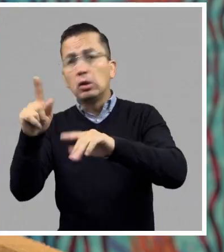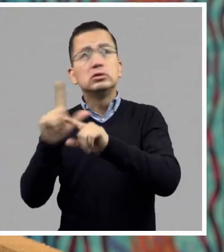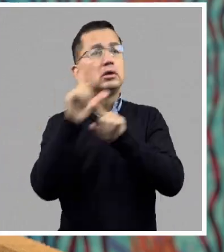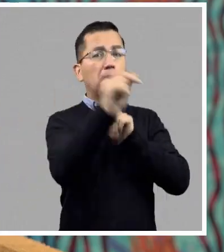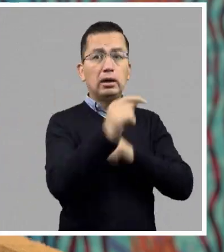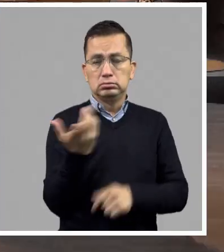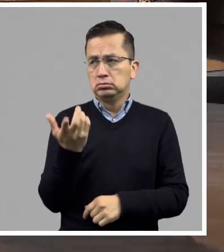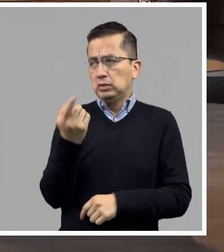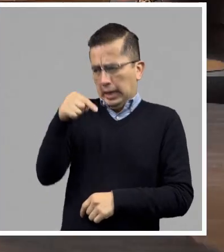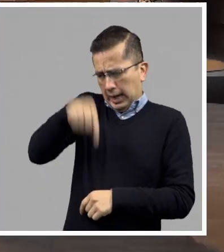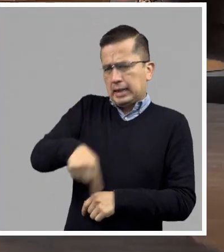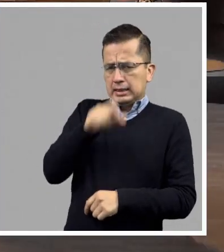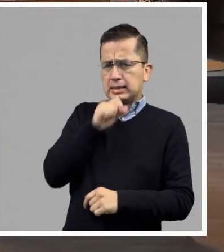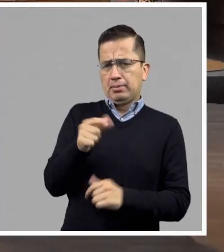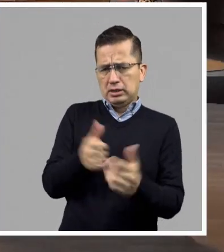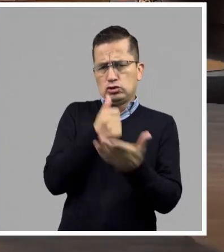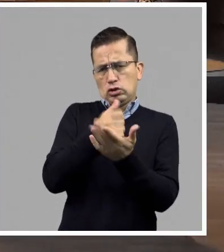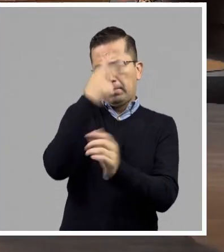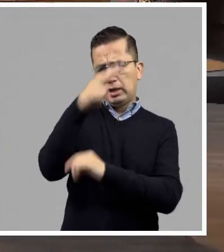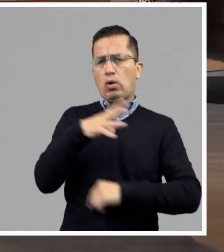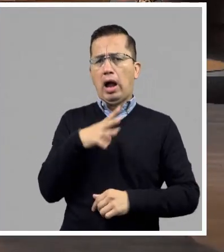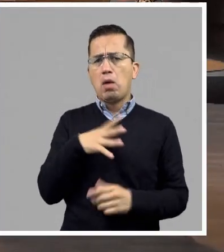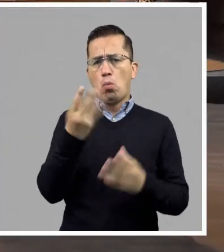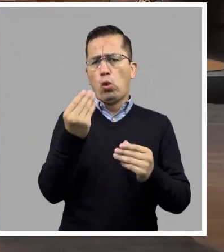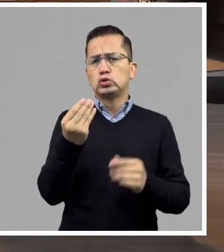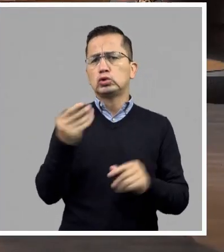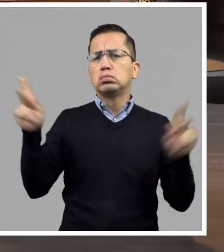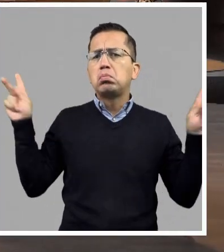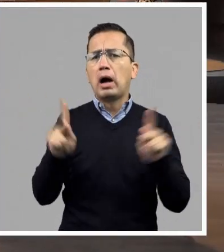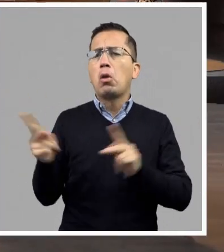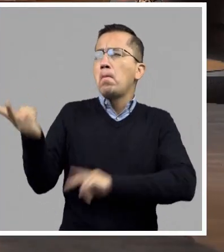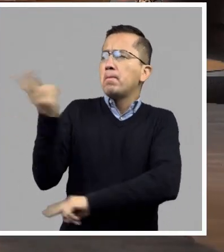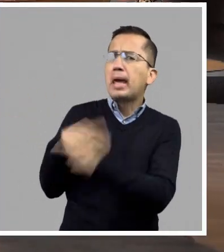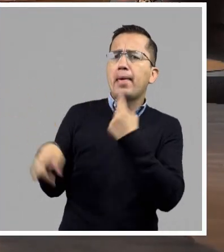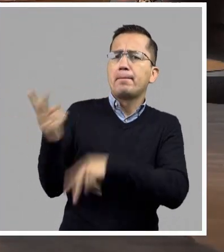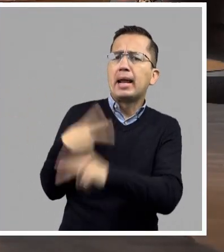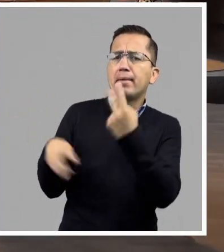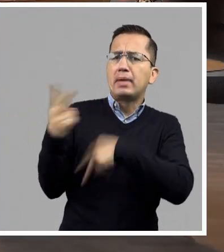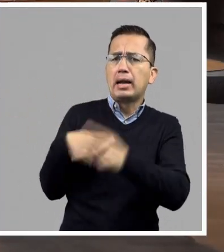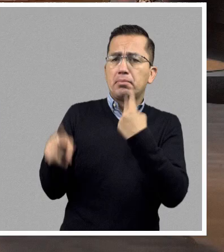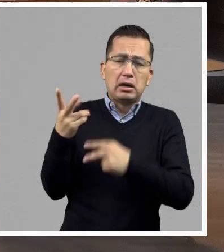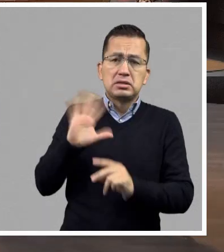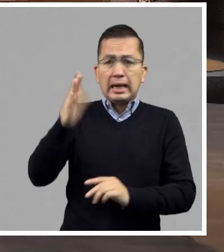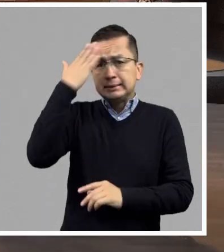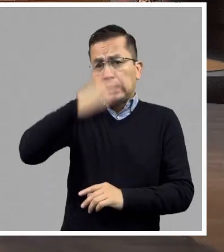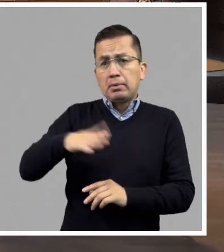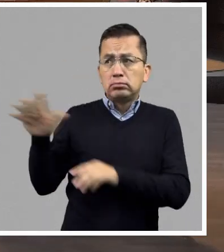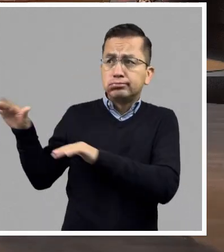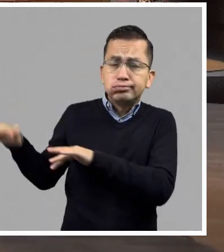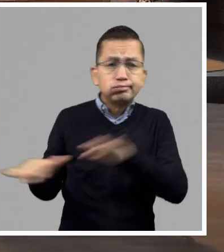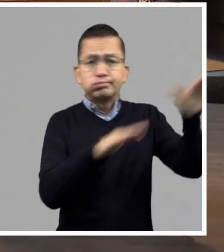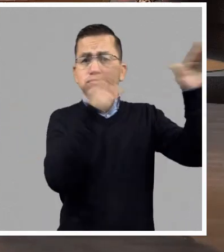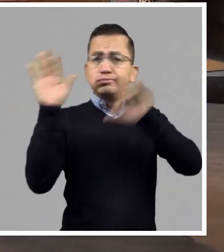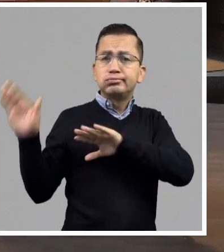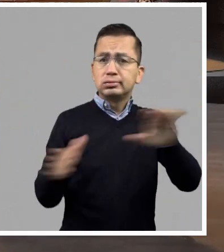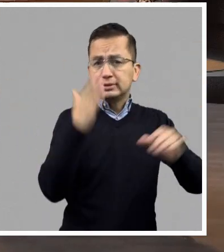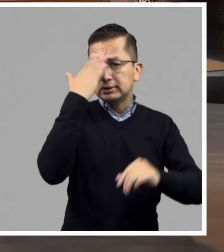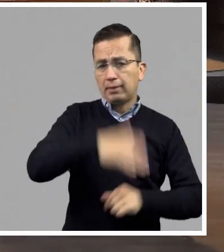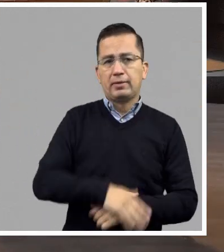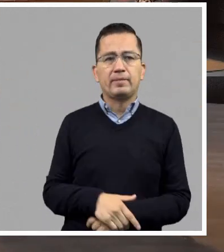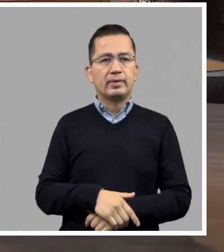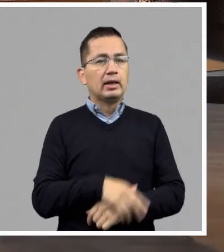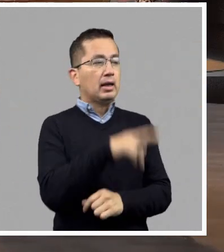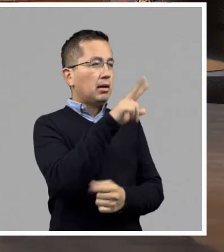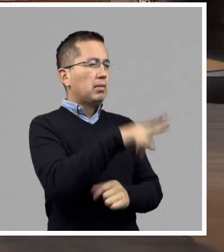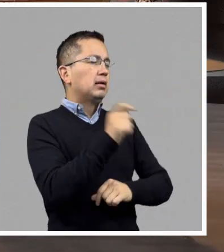conciencia de ello porque estamos avasallados por el tráfico los edificios yo creo que subir dos mil quinientos metros para seguir adelante no